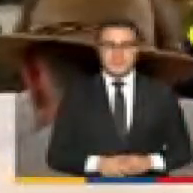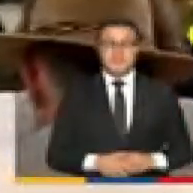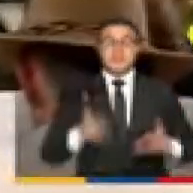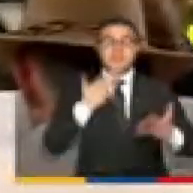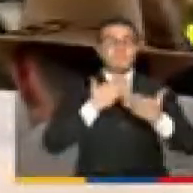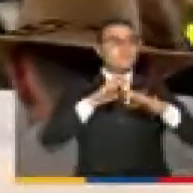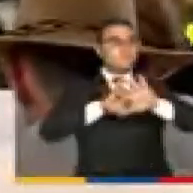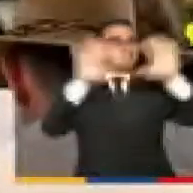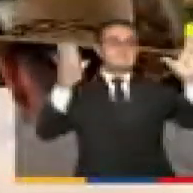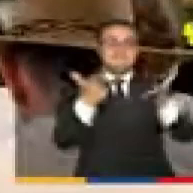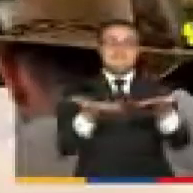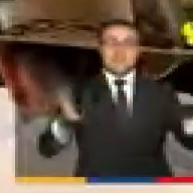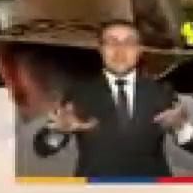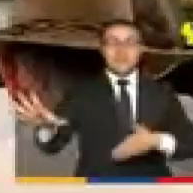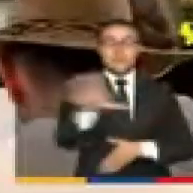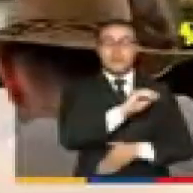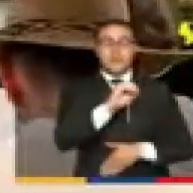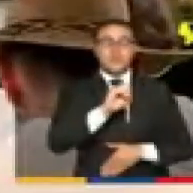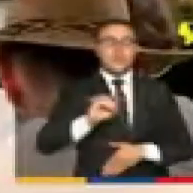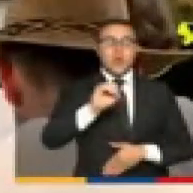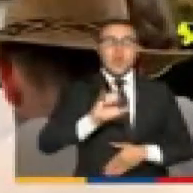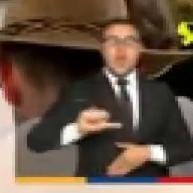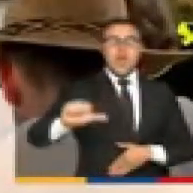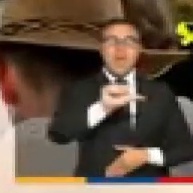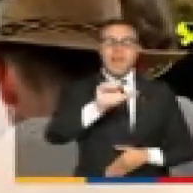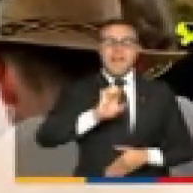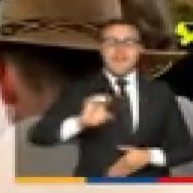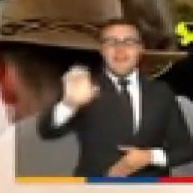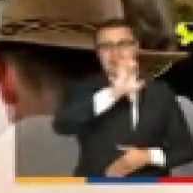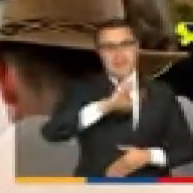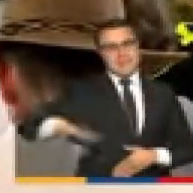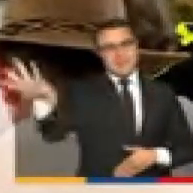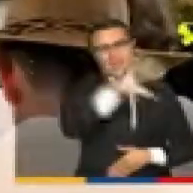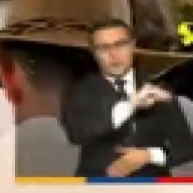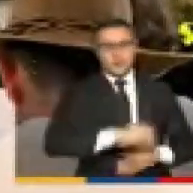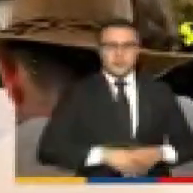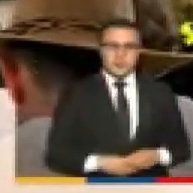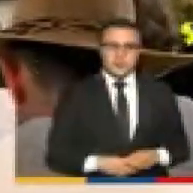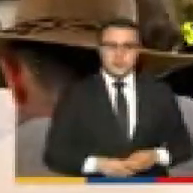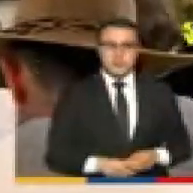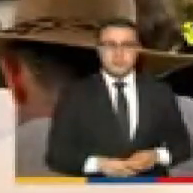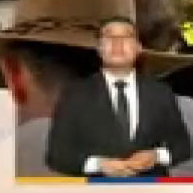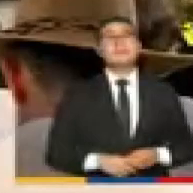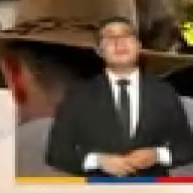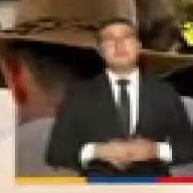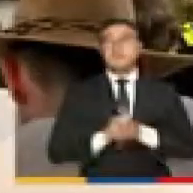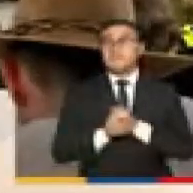Estados Unidos entregó 7 de esos 12 helicópteros prometidos en medio de una